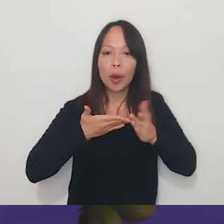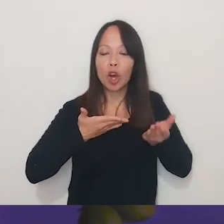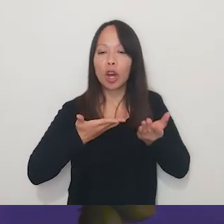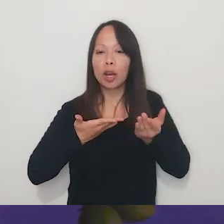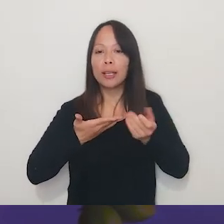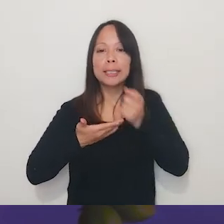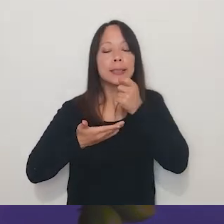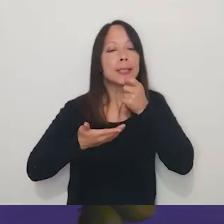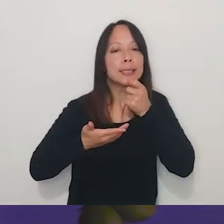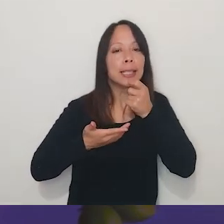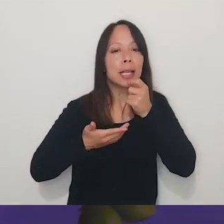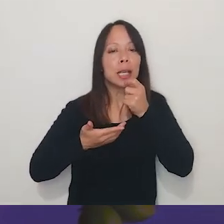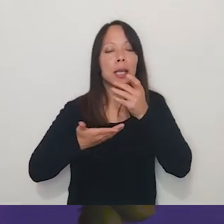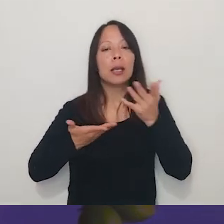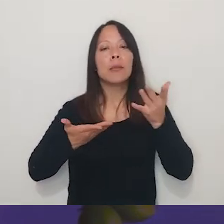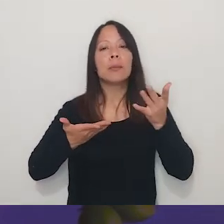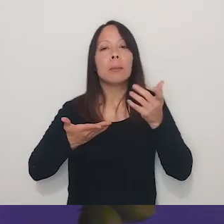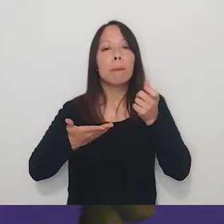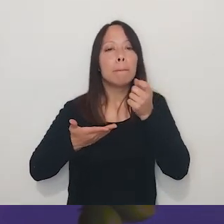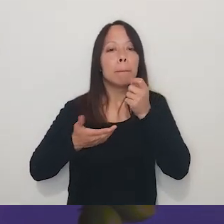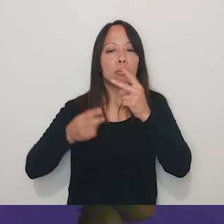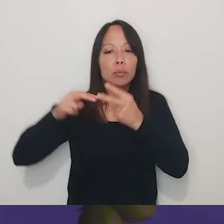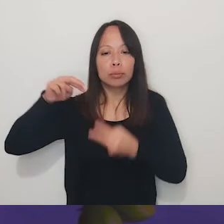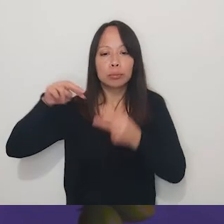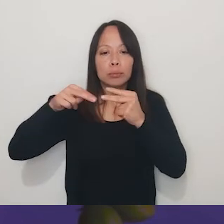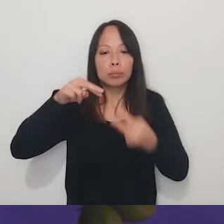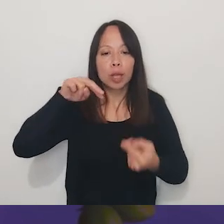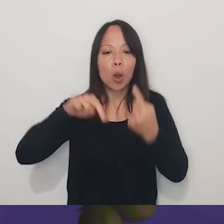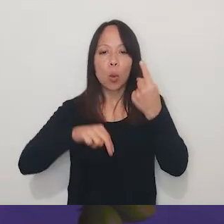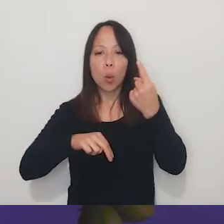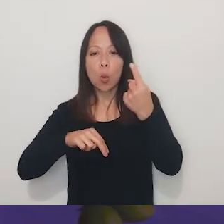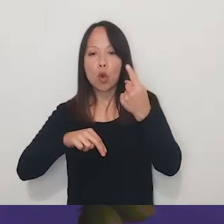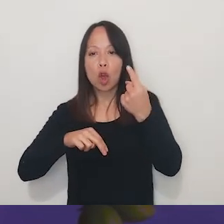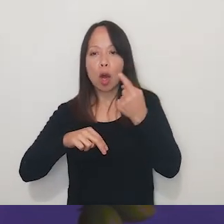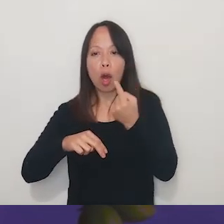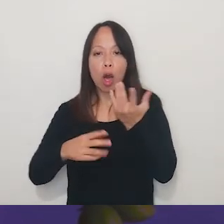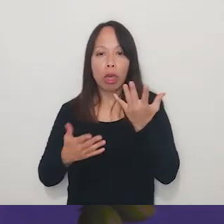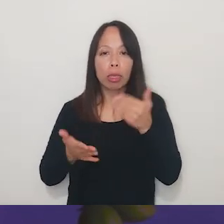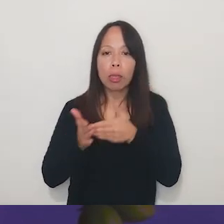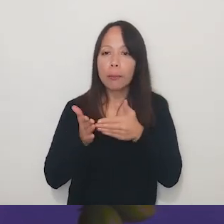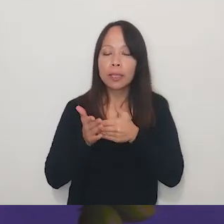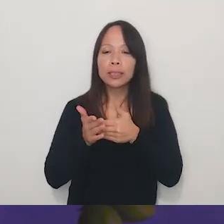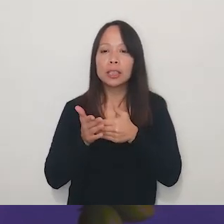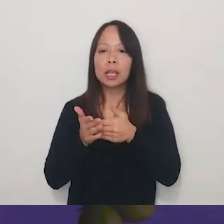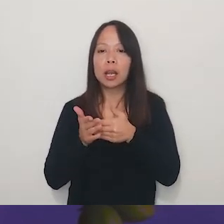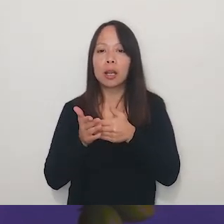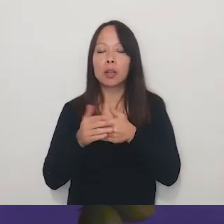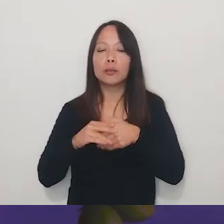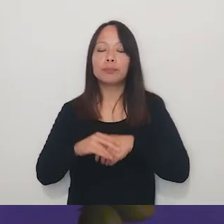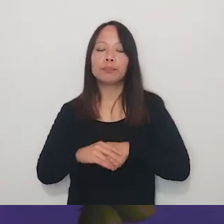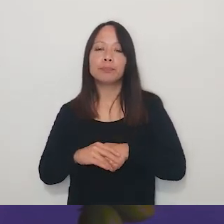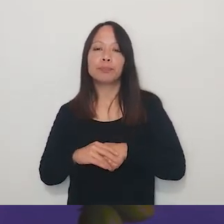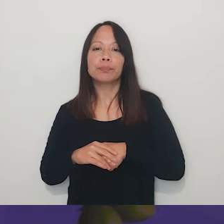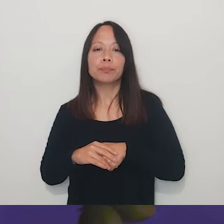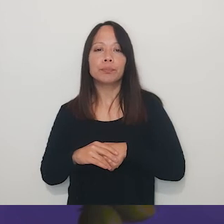pérdida de heterocigosidad, o sea, cuando hay una zona que no tiene 2 alelos, tiene uno solo, por ejemplo. Puede ser una disomía